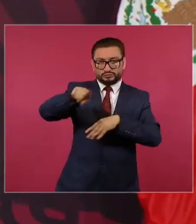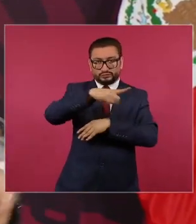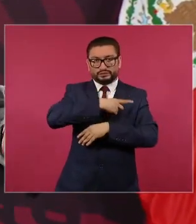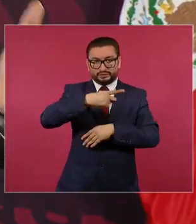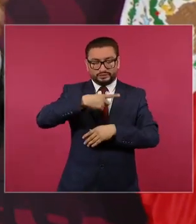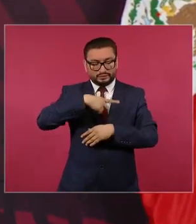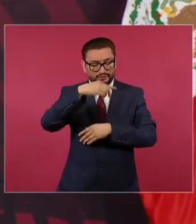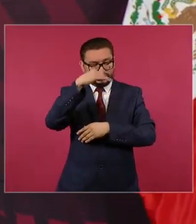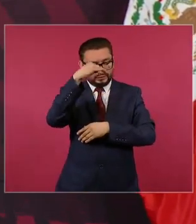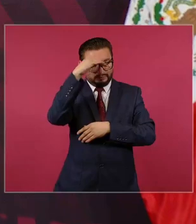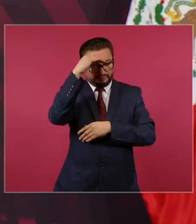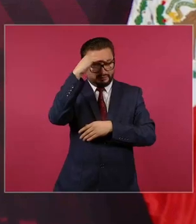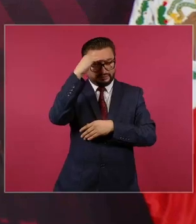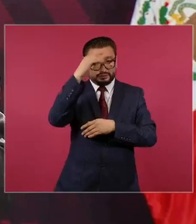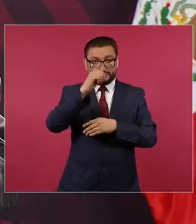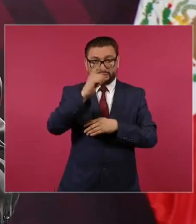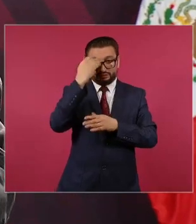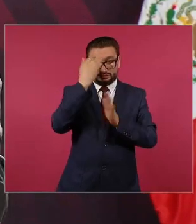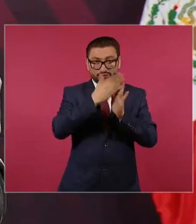en esta campaña?